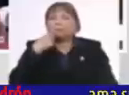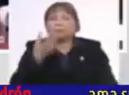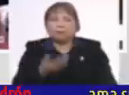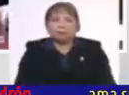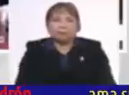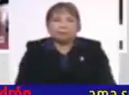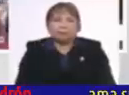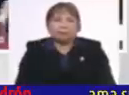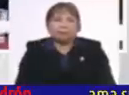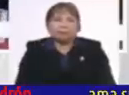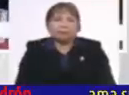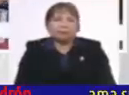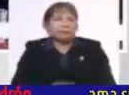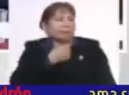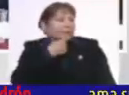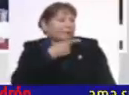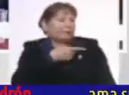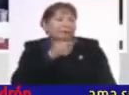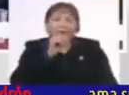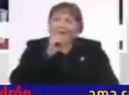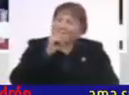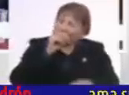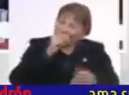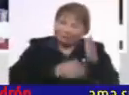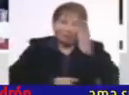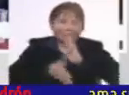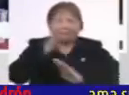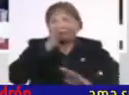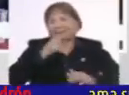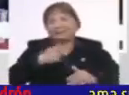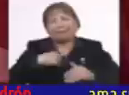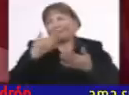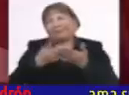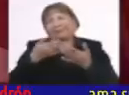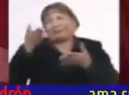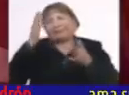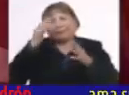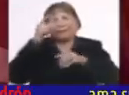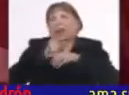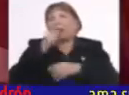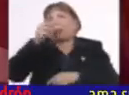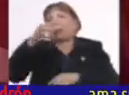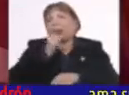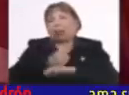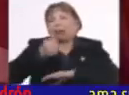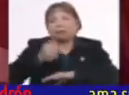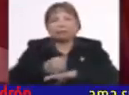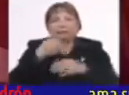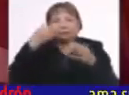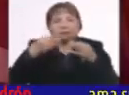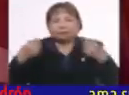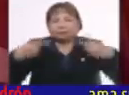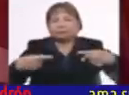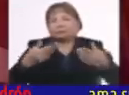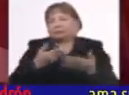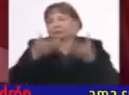respecto es falso y yo no voy a ponerme en el plan de acusete oa pretender creía lo